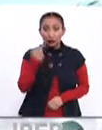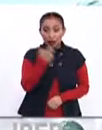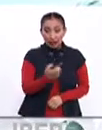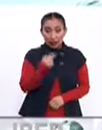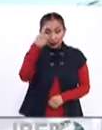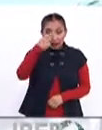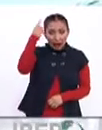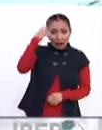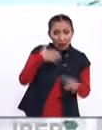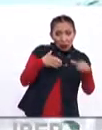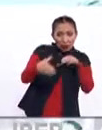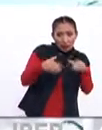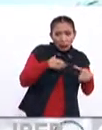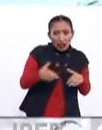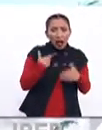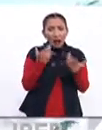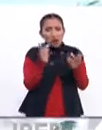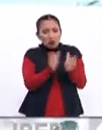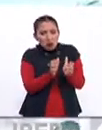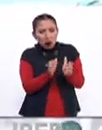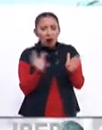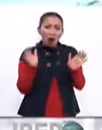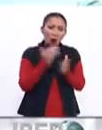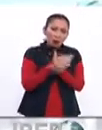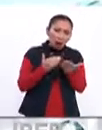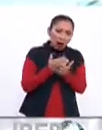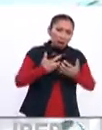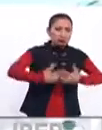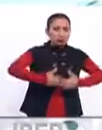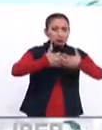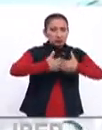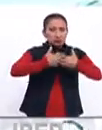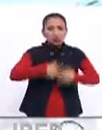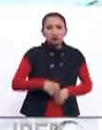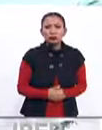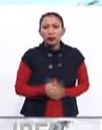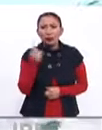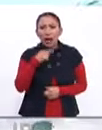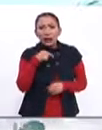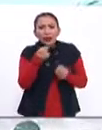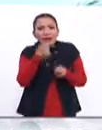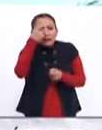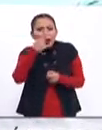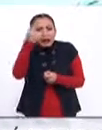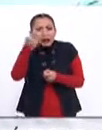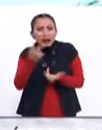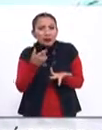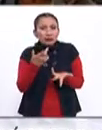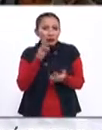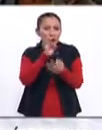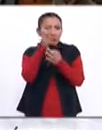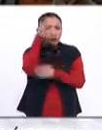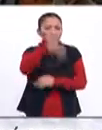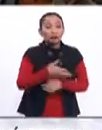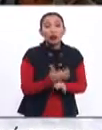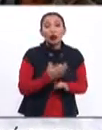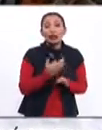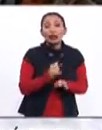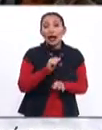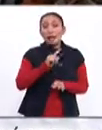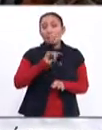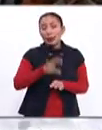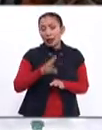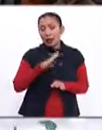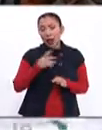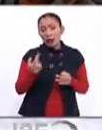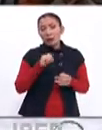services, small and medium-sized enterprise, trade facilitation, among many other. Actualmente, el APEC